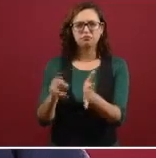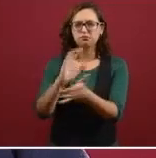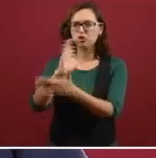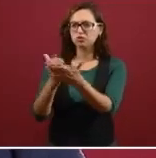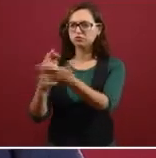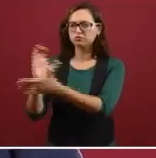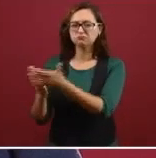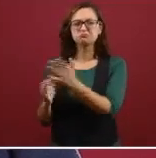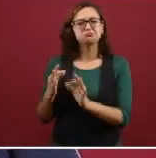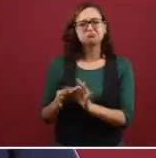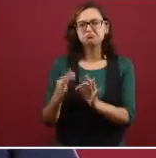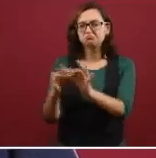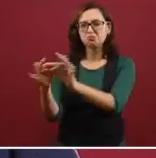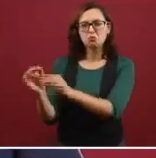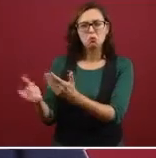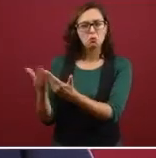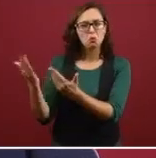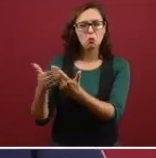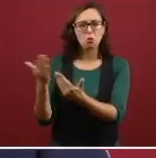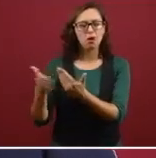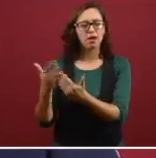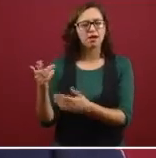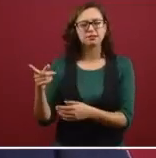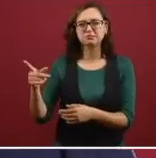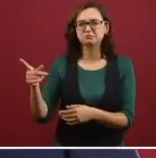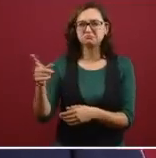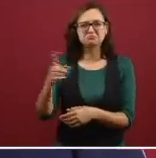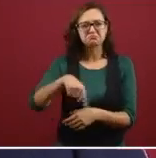porque ya están